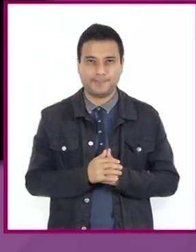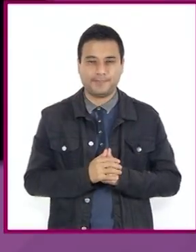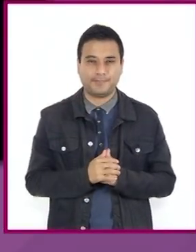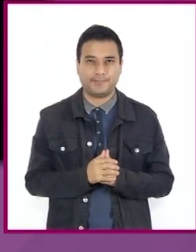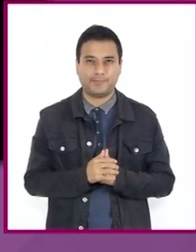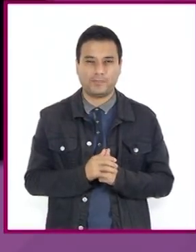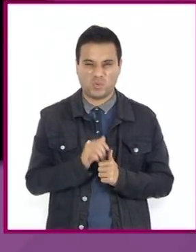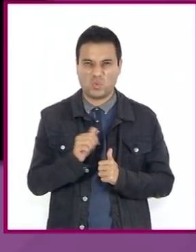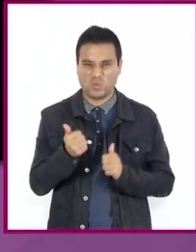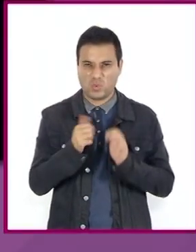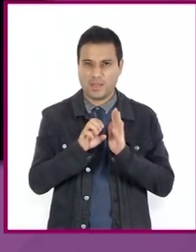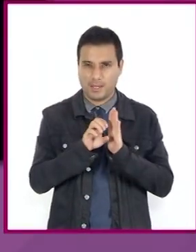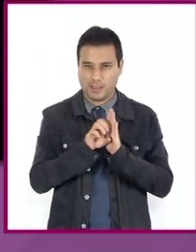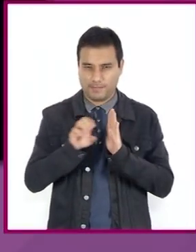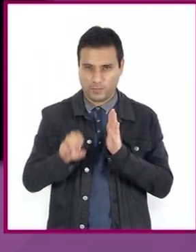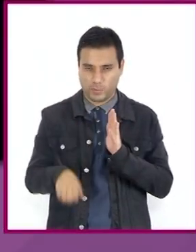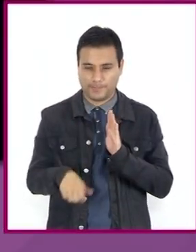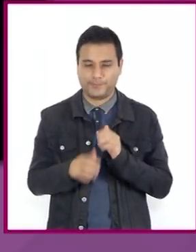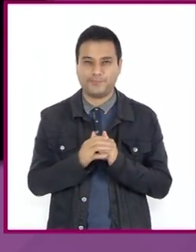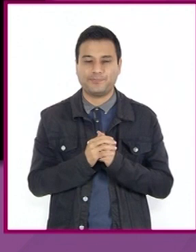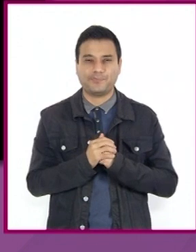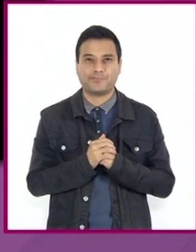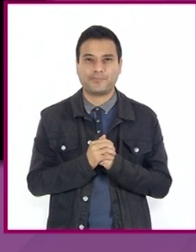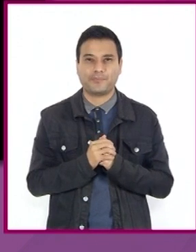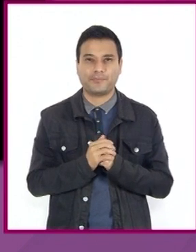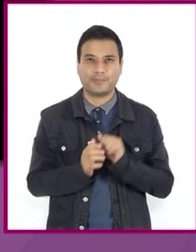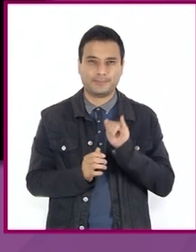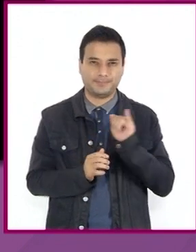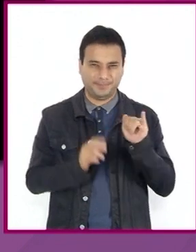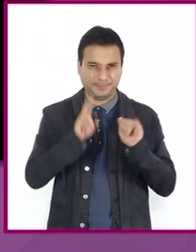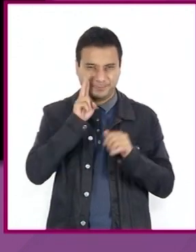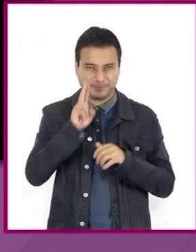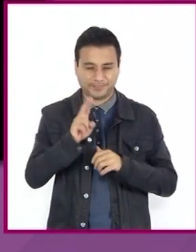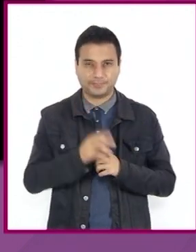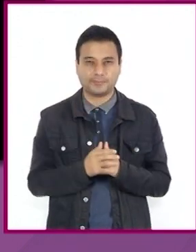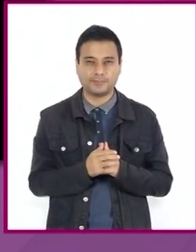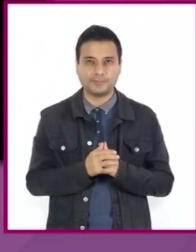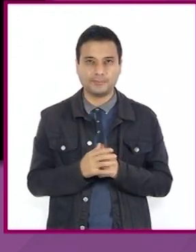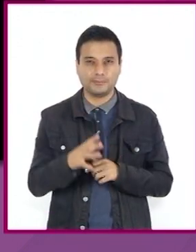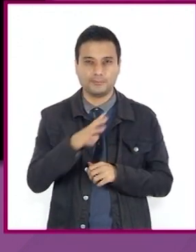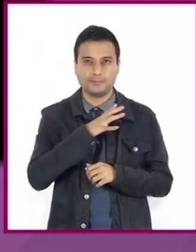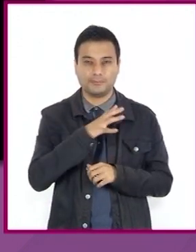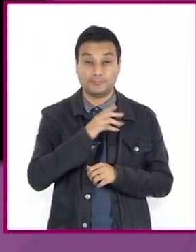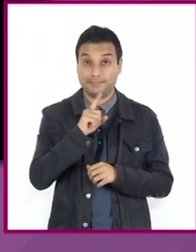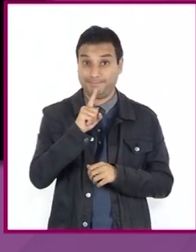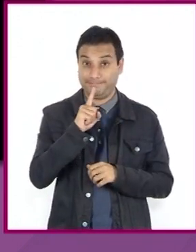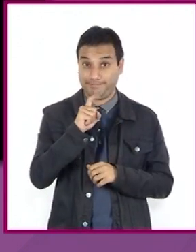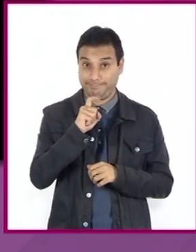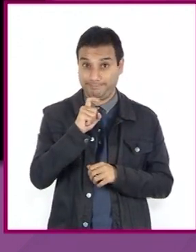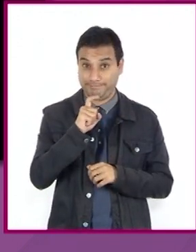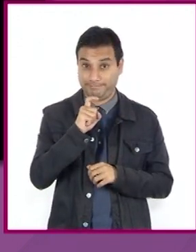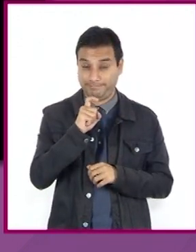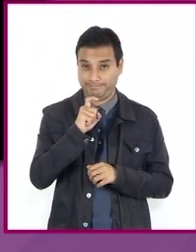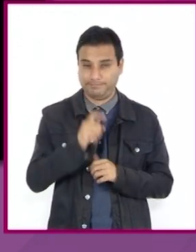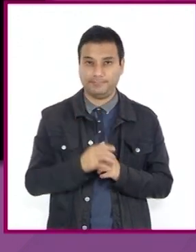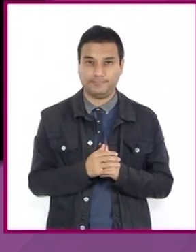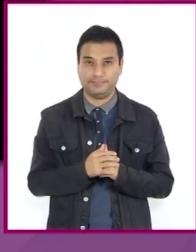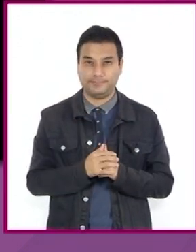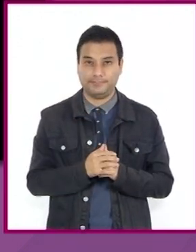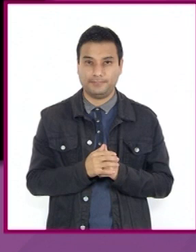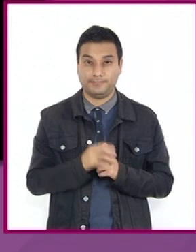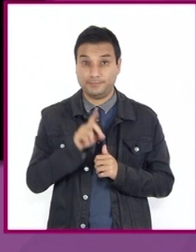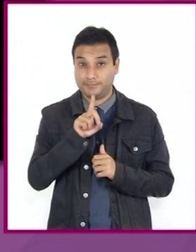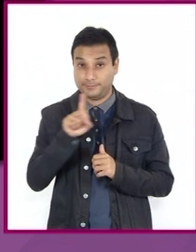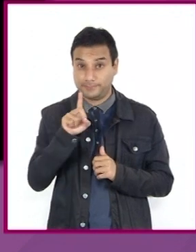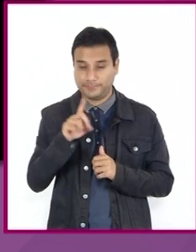Ahora tenemos otro ejemplo. Vean, del lado izquierdo tenemos agua y del lado